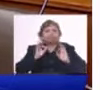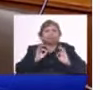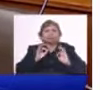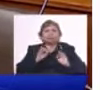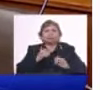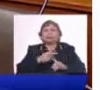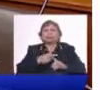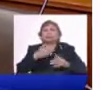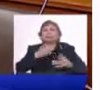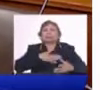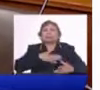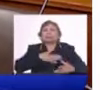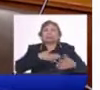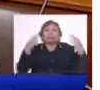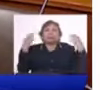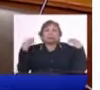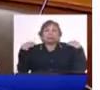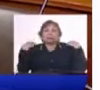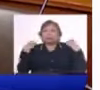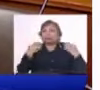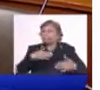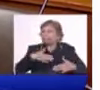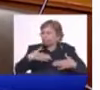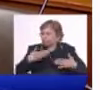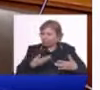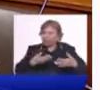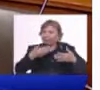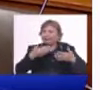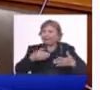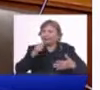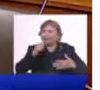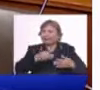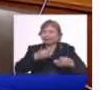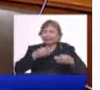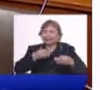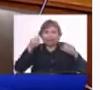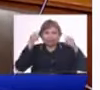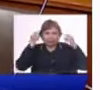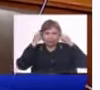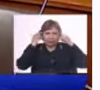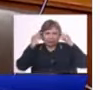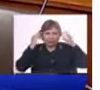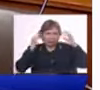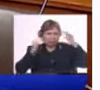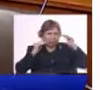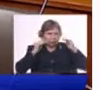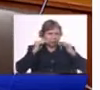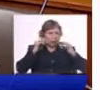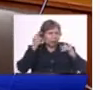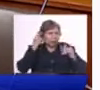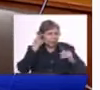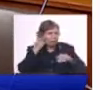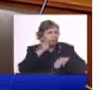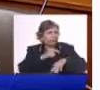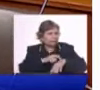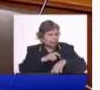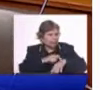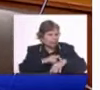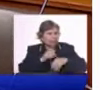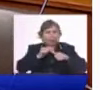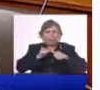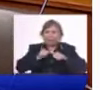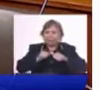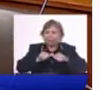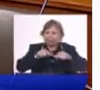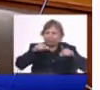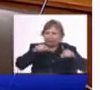desde mi despacho, poder efectivamente ser coherente a lo largo del tiempo, de la permanencia que